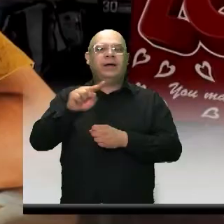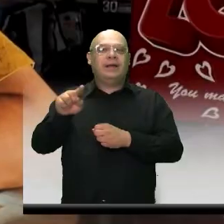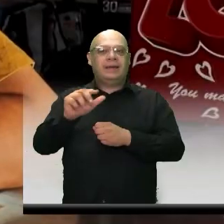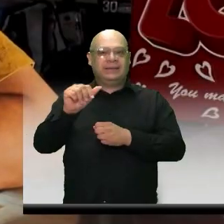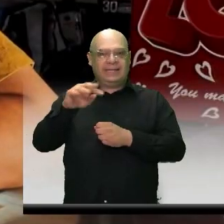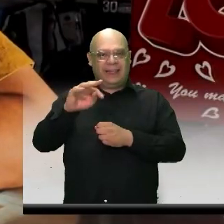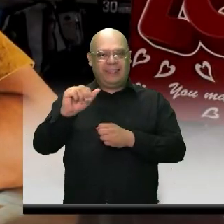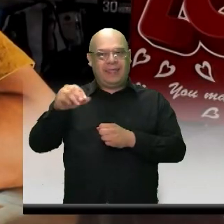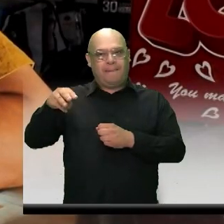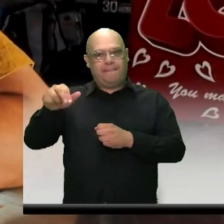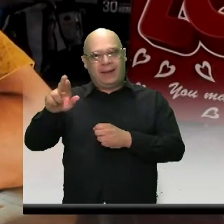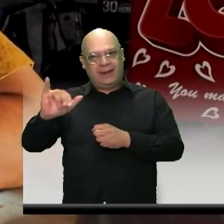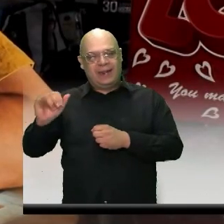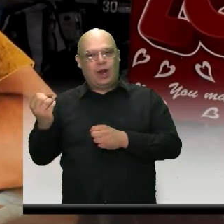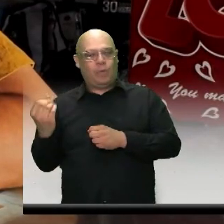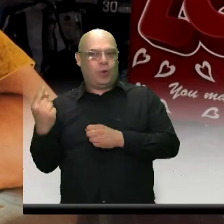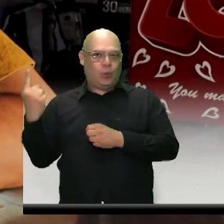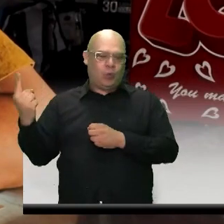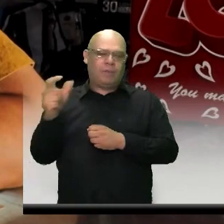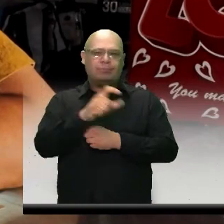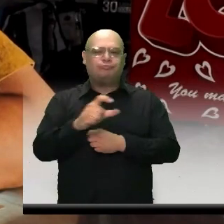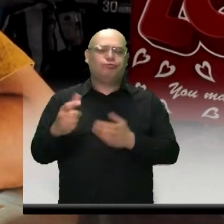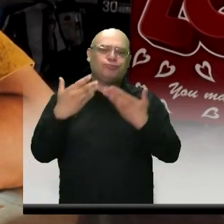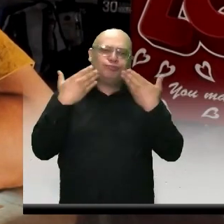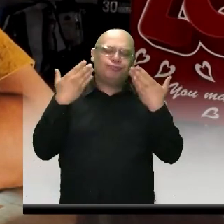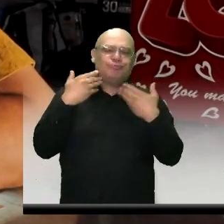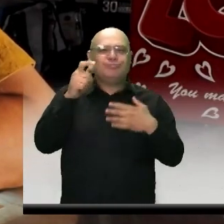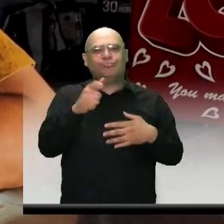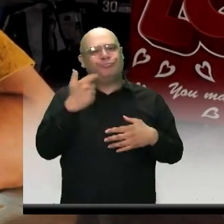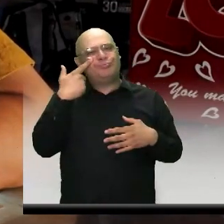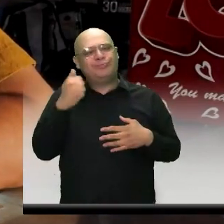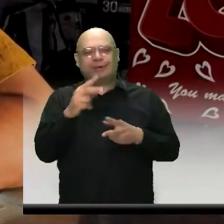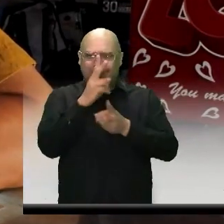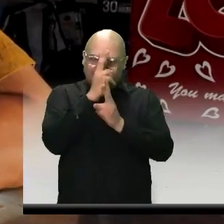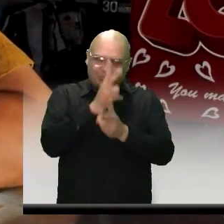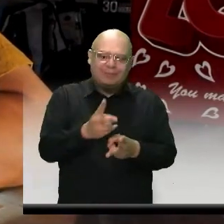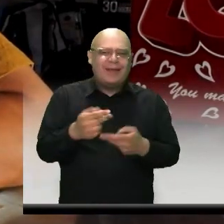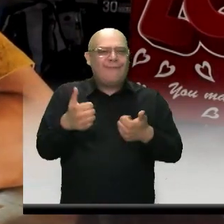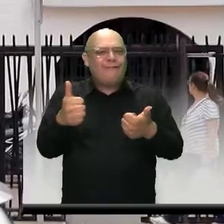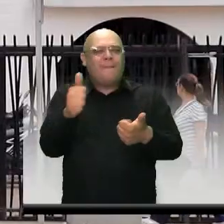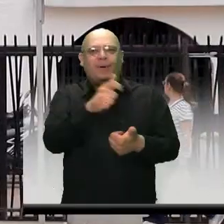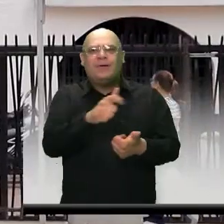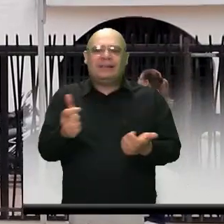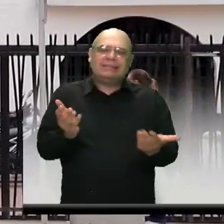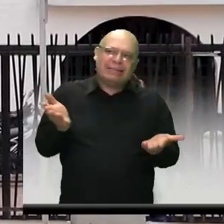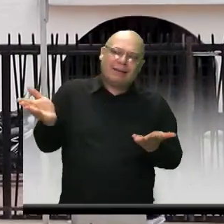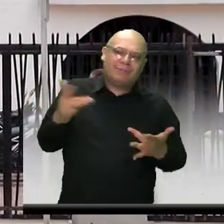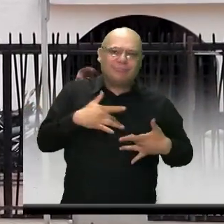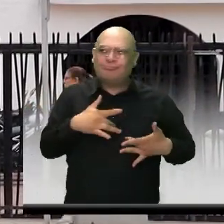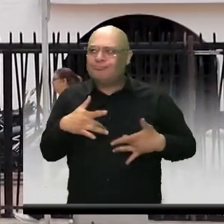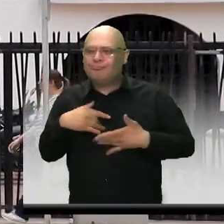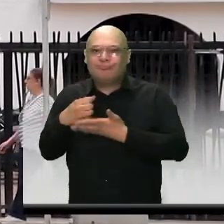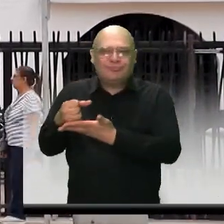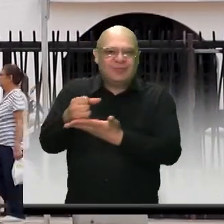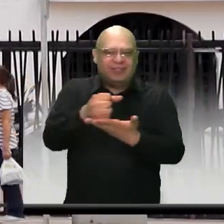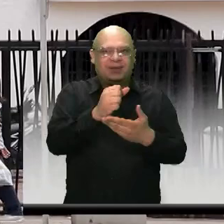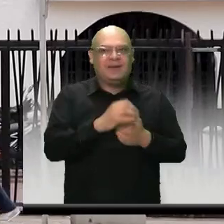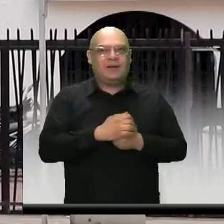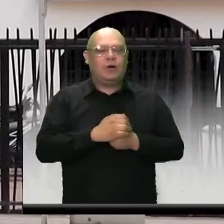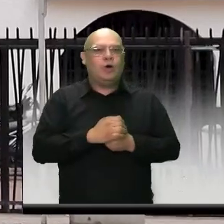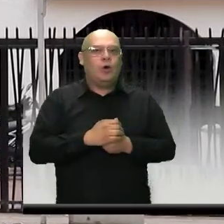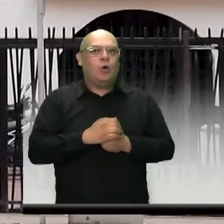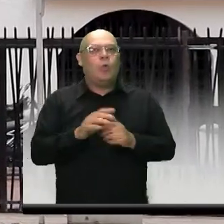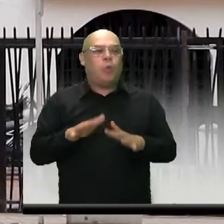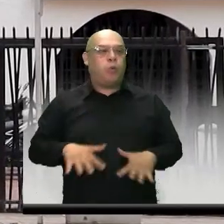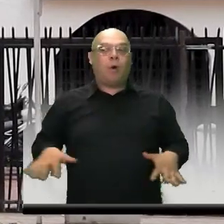espectacular, gente amable, amigable, respetuosa, cariñosa y muy servicial. Tenemos unos puntos muy buenos, que